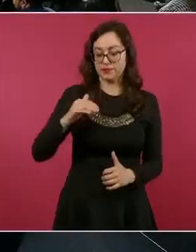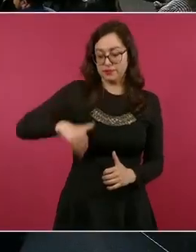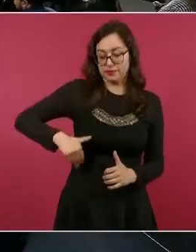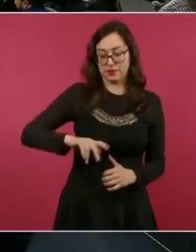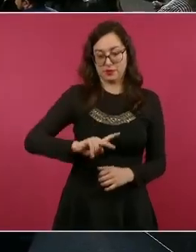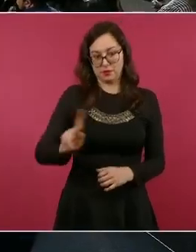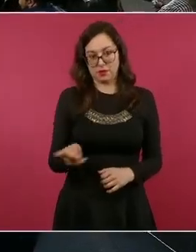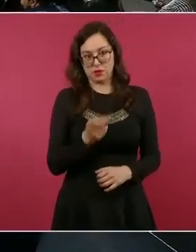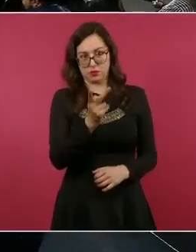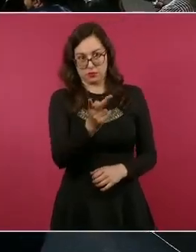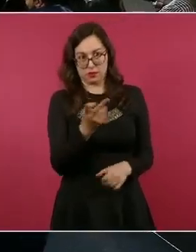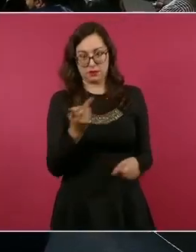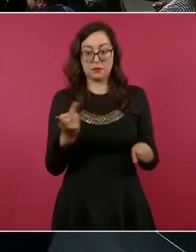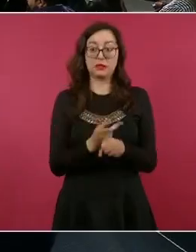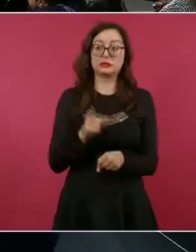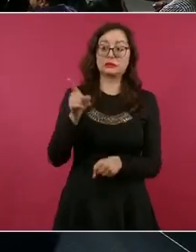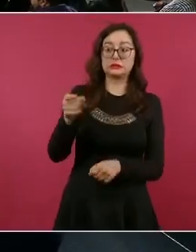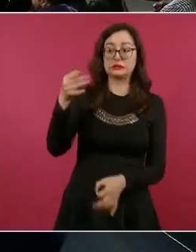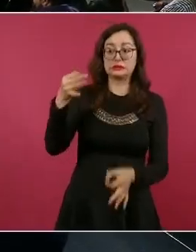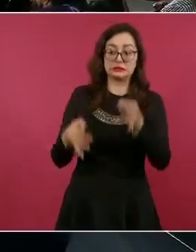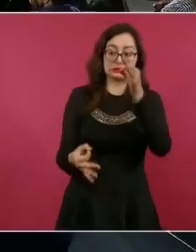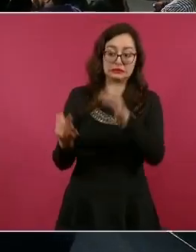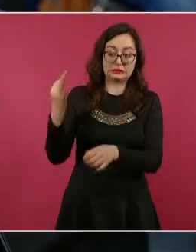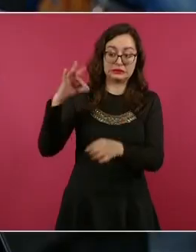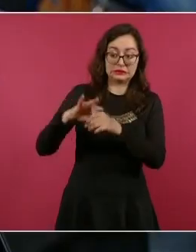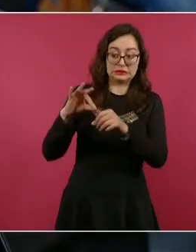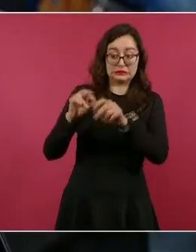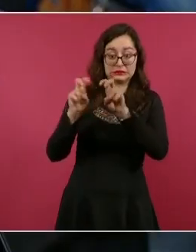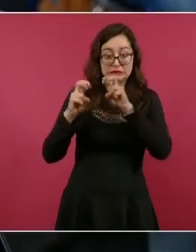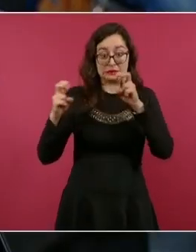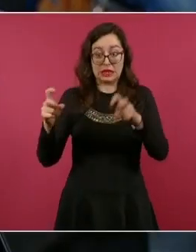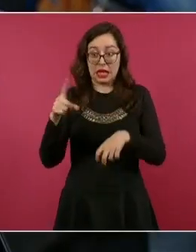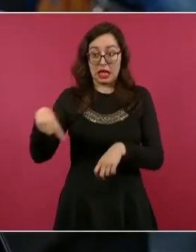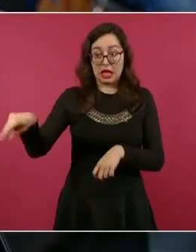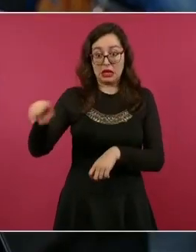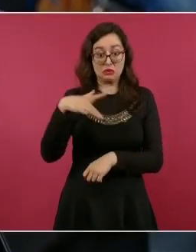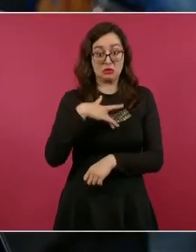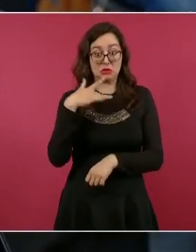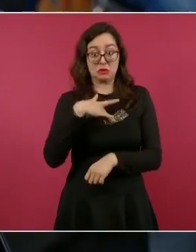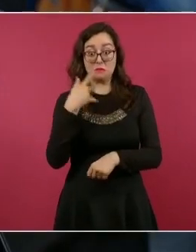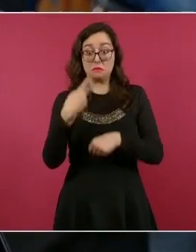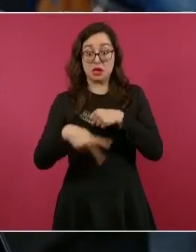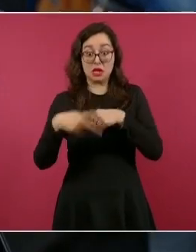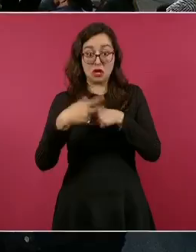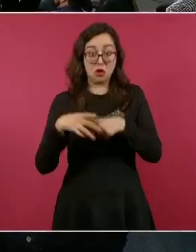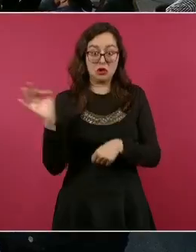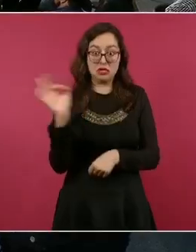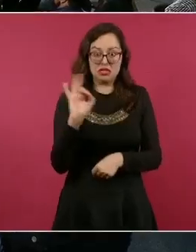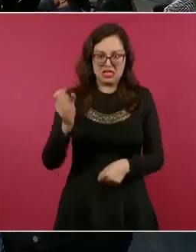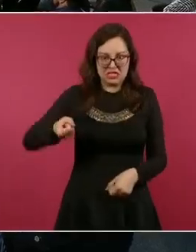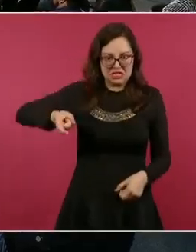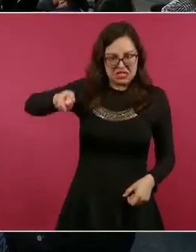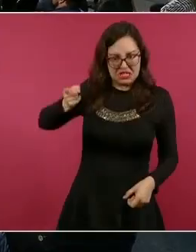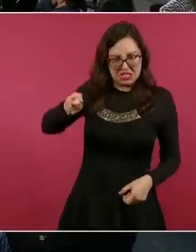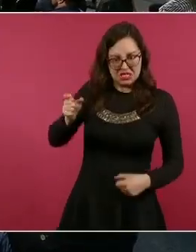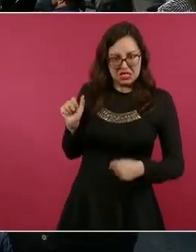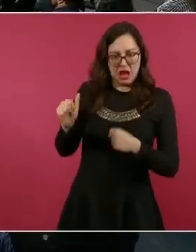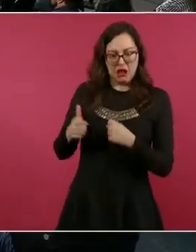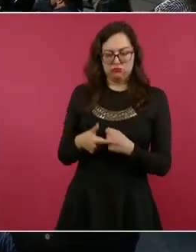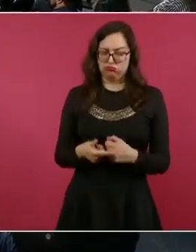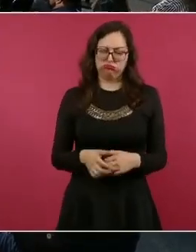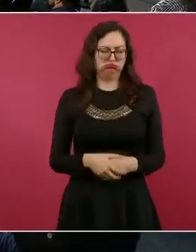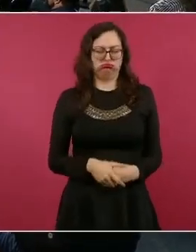¿los magistrados electorales han recibido amenazas? No creo, pero no lo